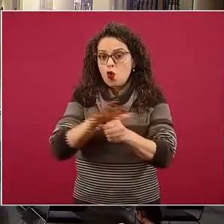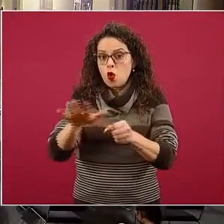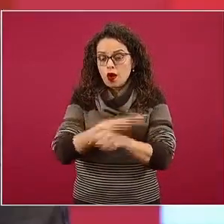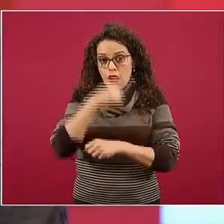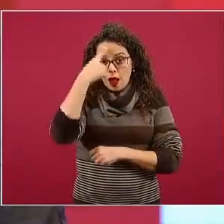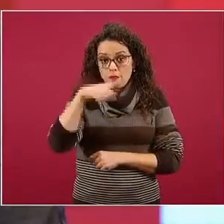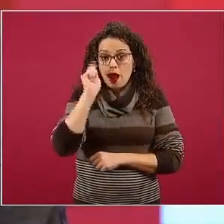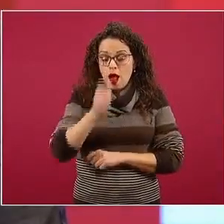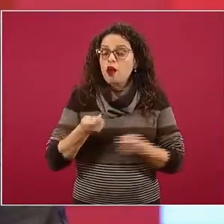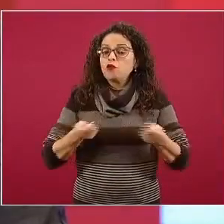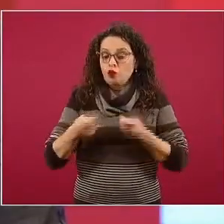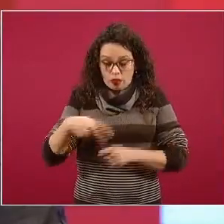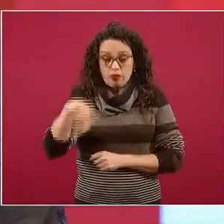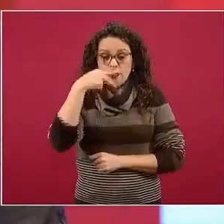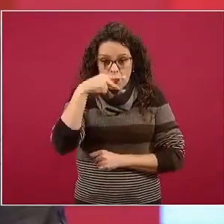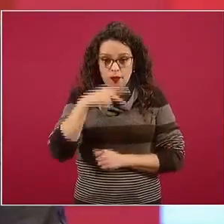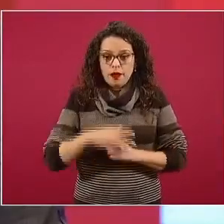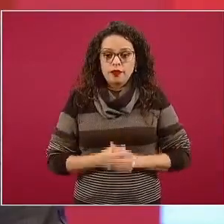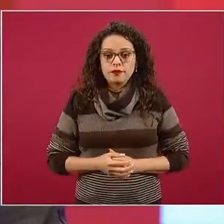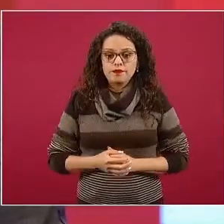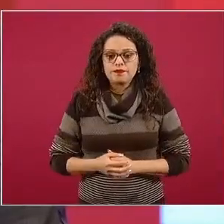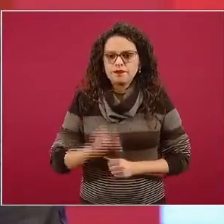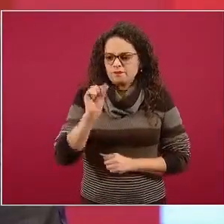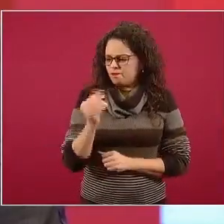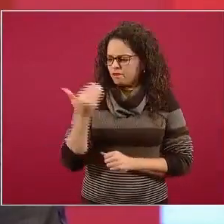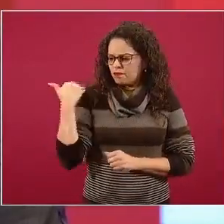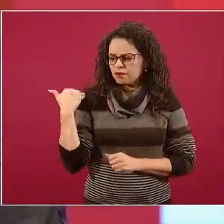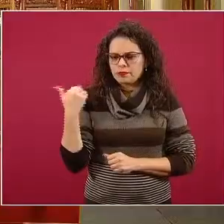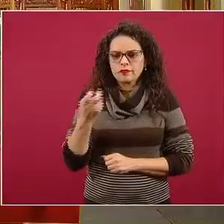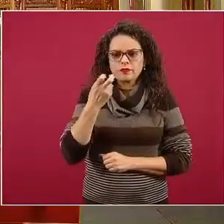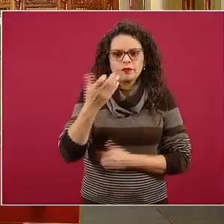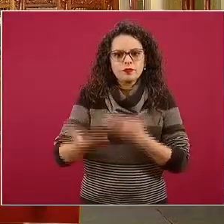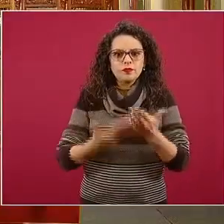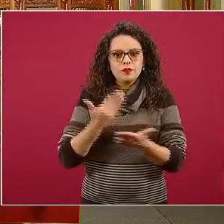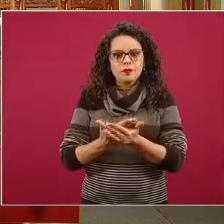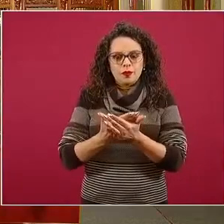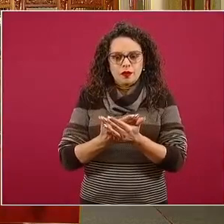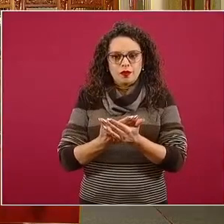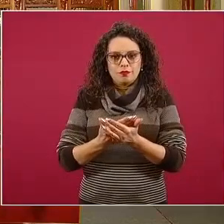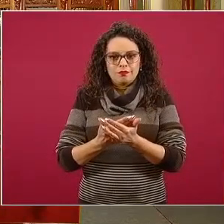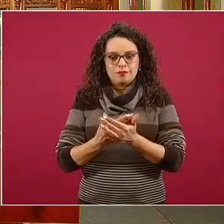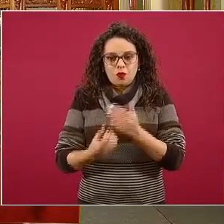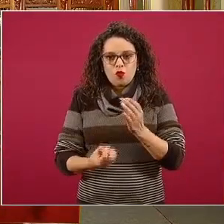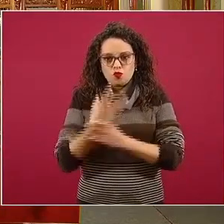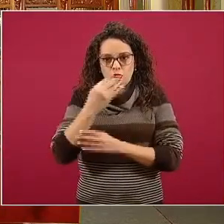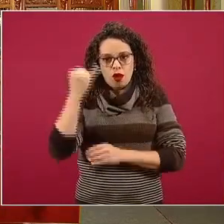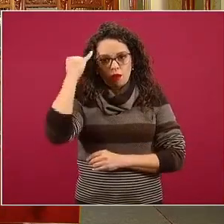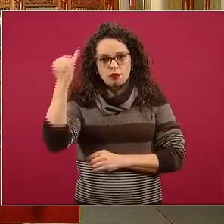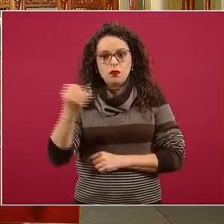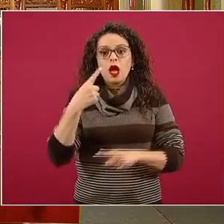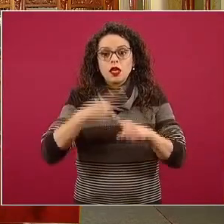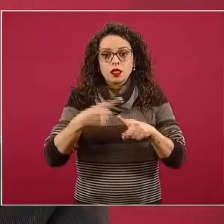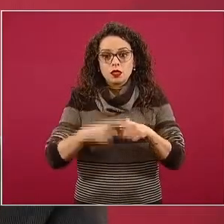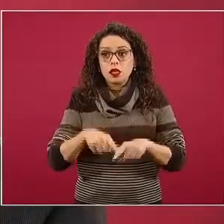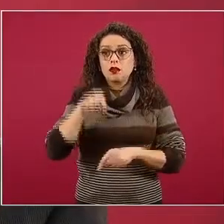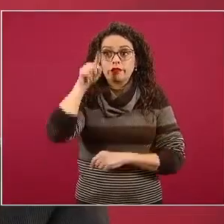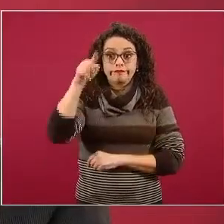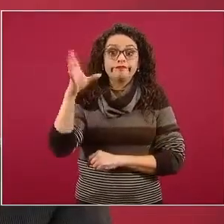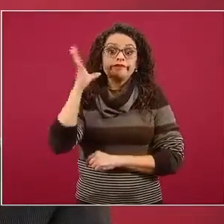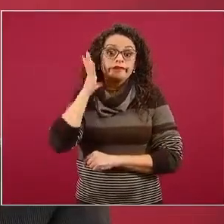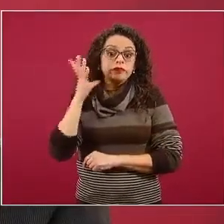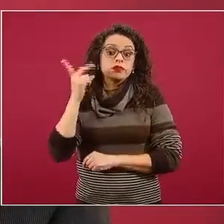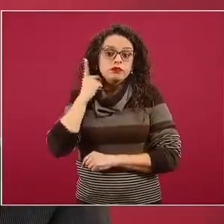que incluyen, y esta fue recientemente una iniciativa muy avanzada por parte del Congreso del Estado de Chiapas,